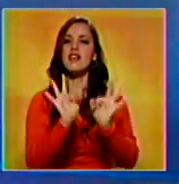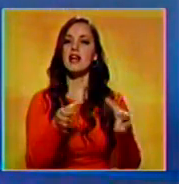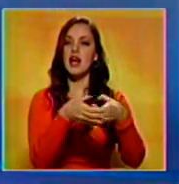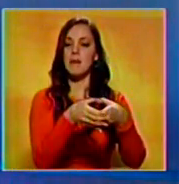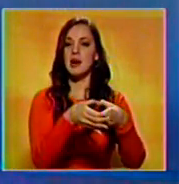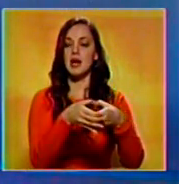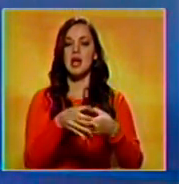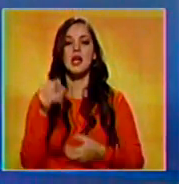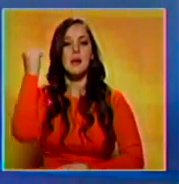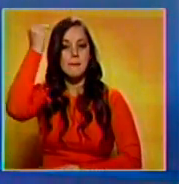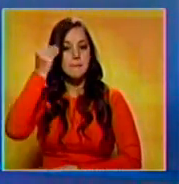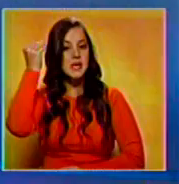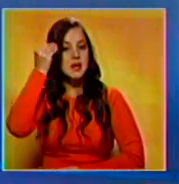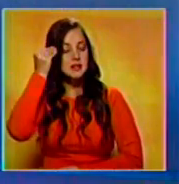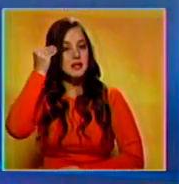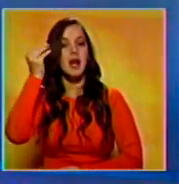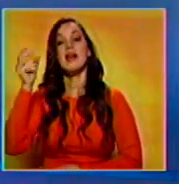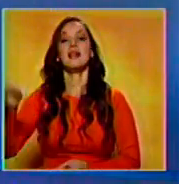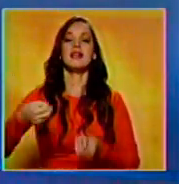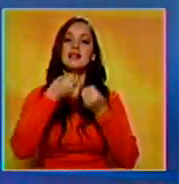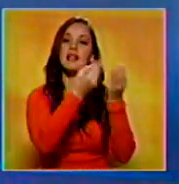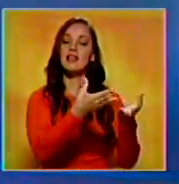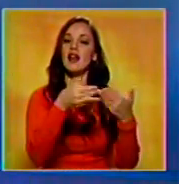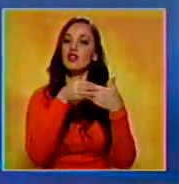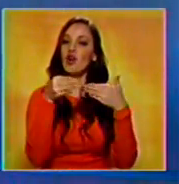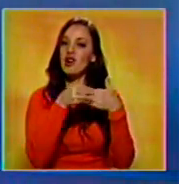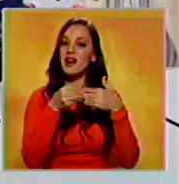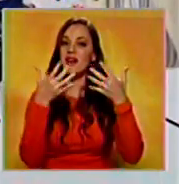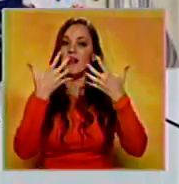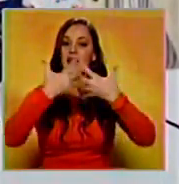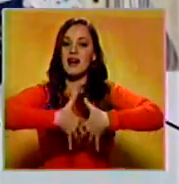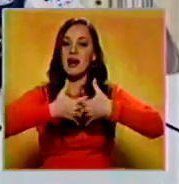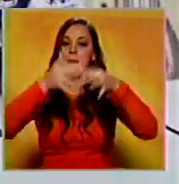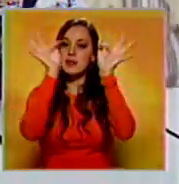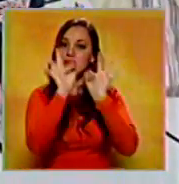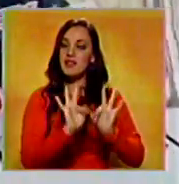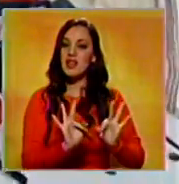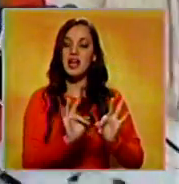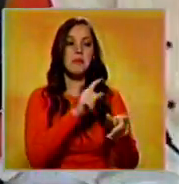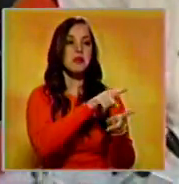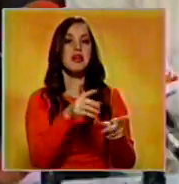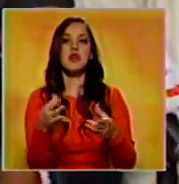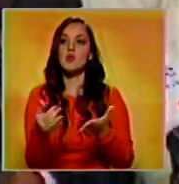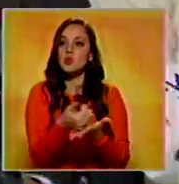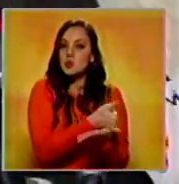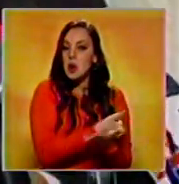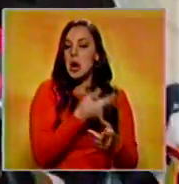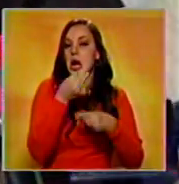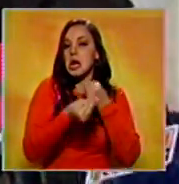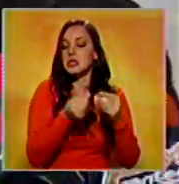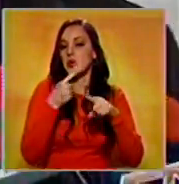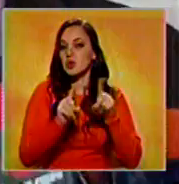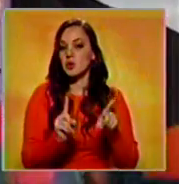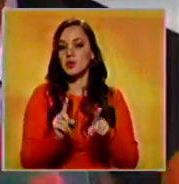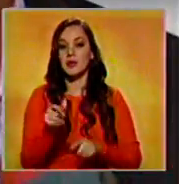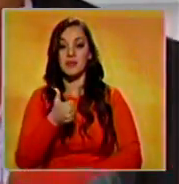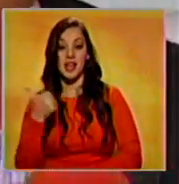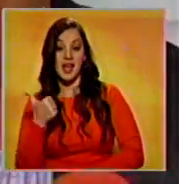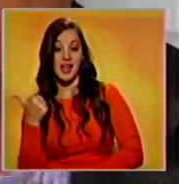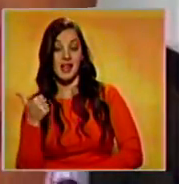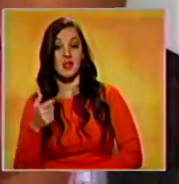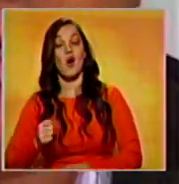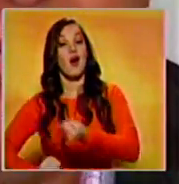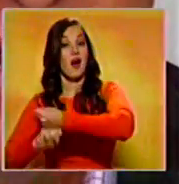son destinados a la inversión de materia prima. Javier Faría nos amplía. Quienes conforman el Mercosur en Táchira apoyan al